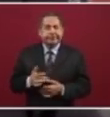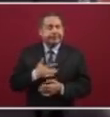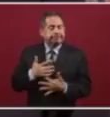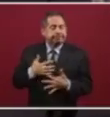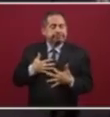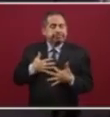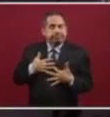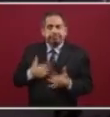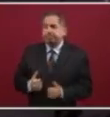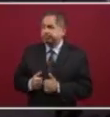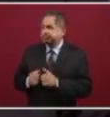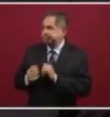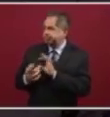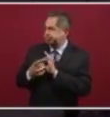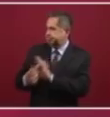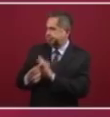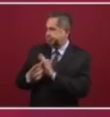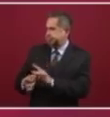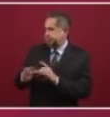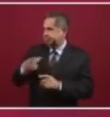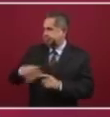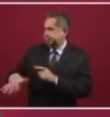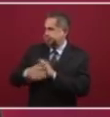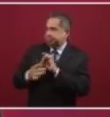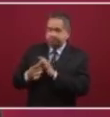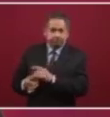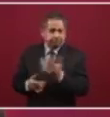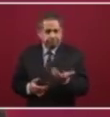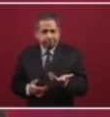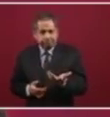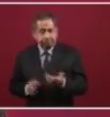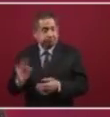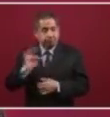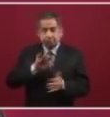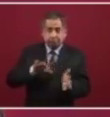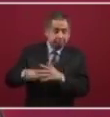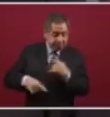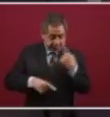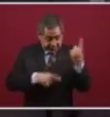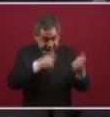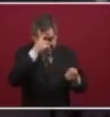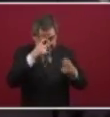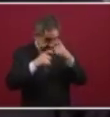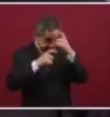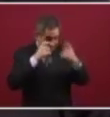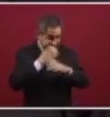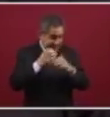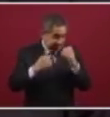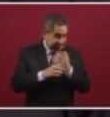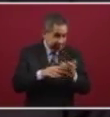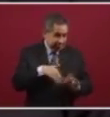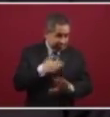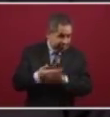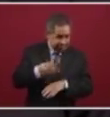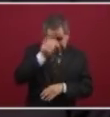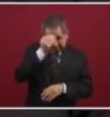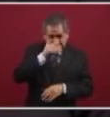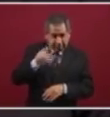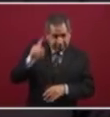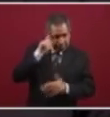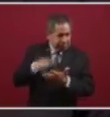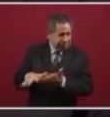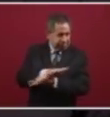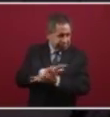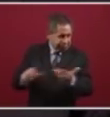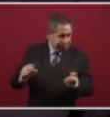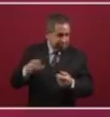humanistas, porque si no, se pueden estar inventando armas para la